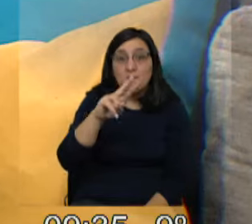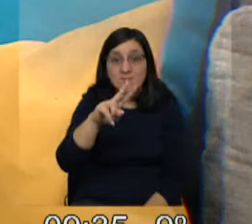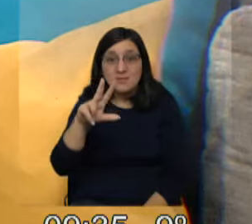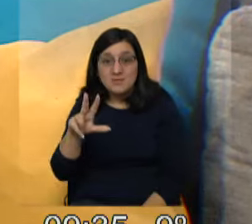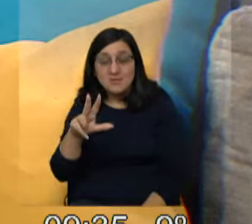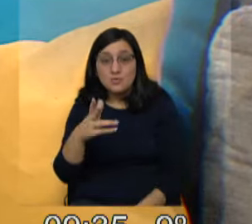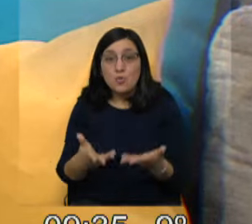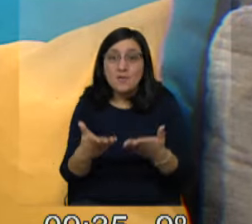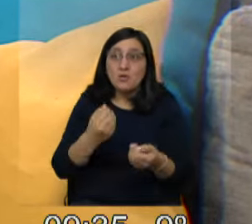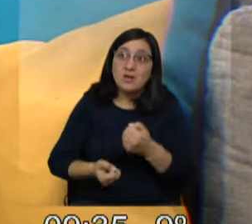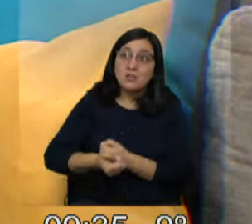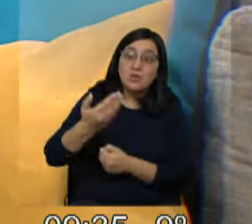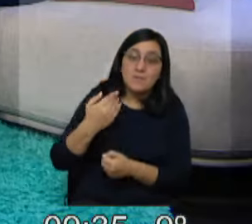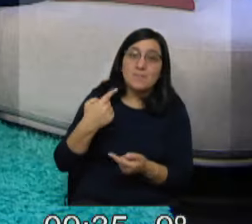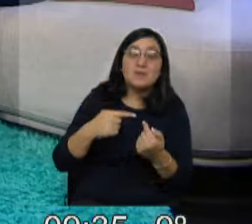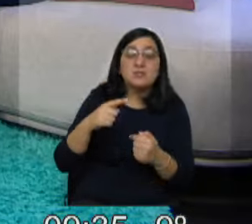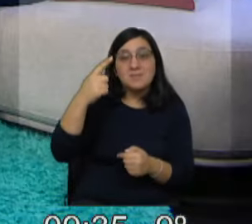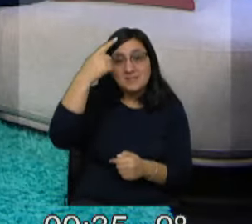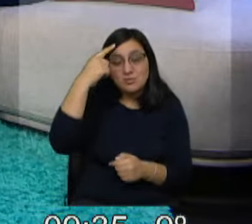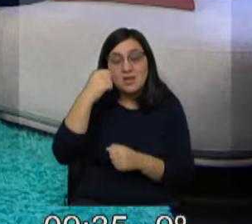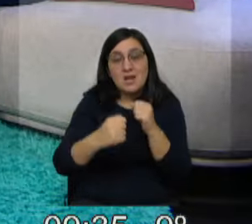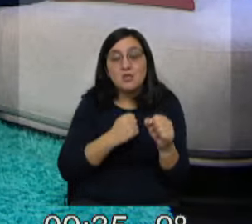anterior. Si nos vamos al 2019...